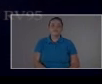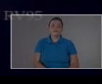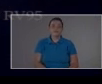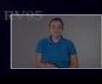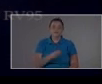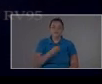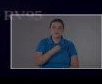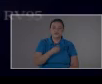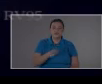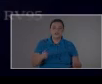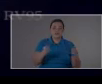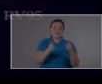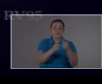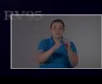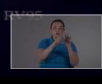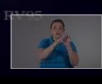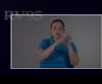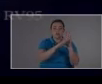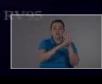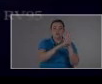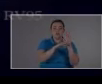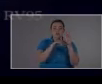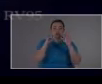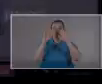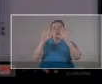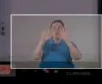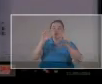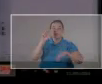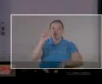quiero que me acompañe al capítulo 11